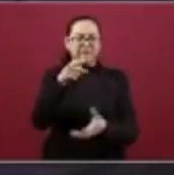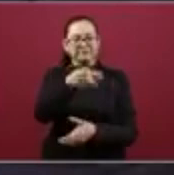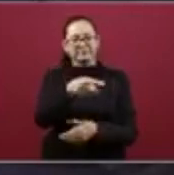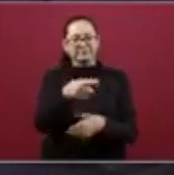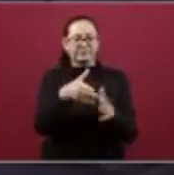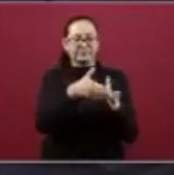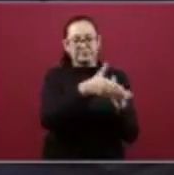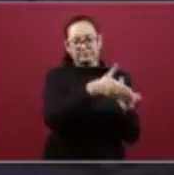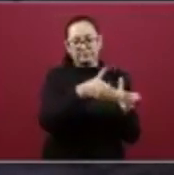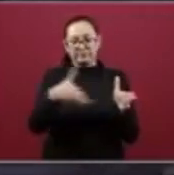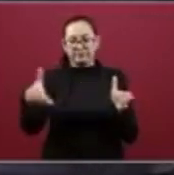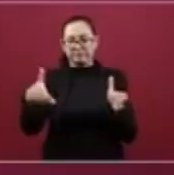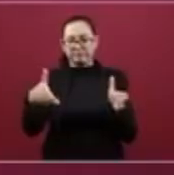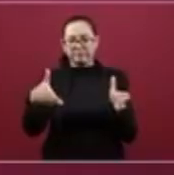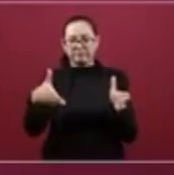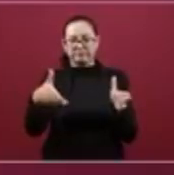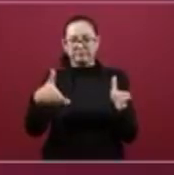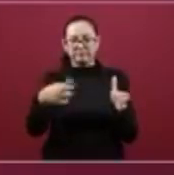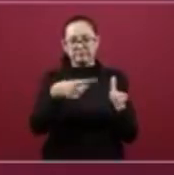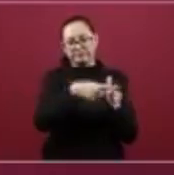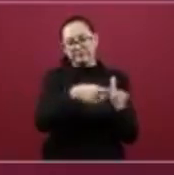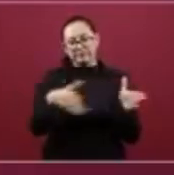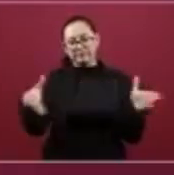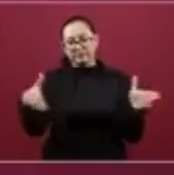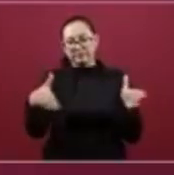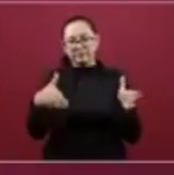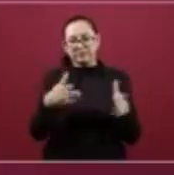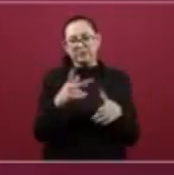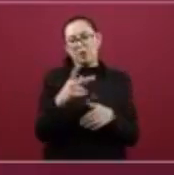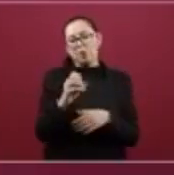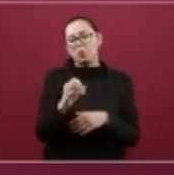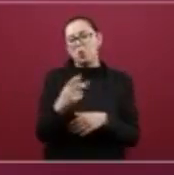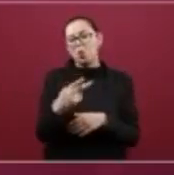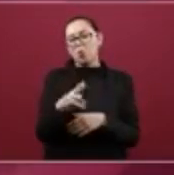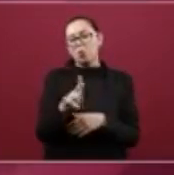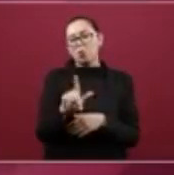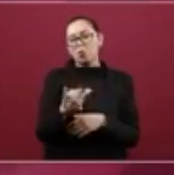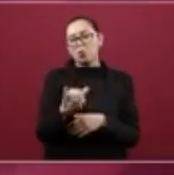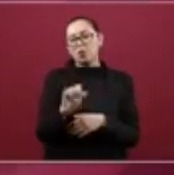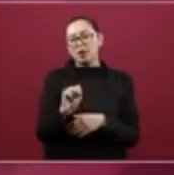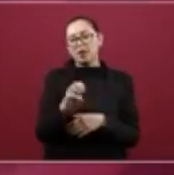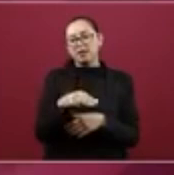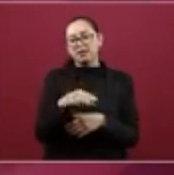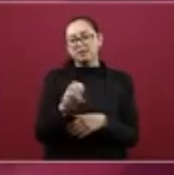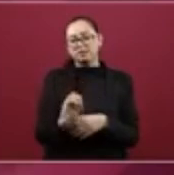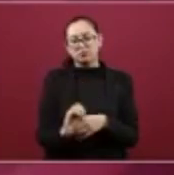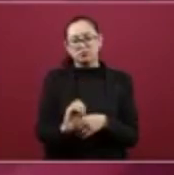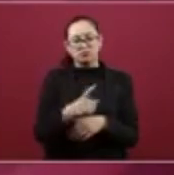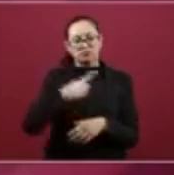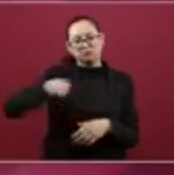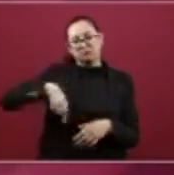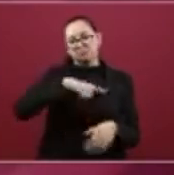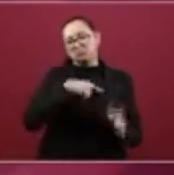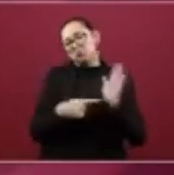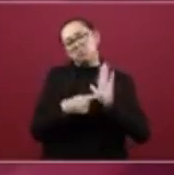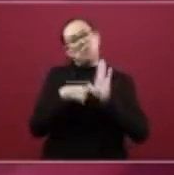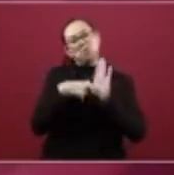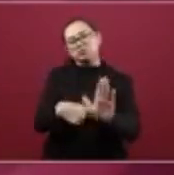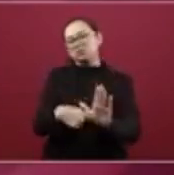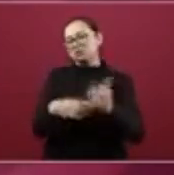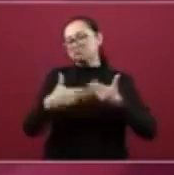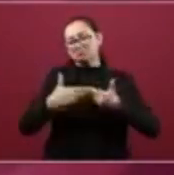de el documental sobre el populismo, porque ya no queremos que eso se haga hacia